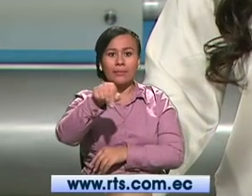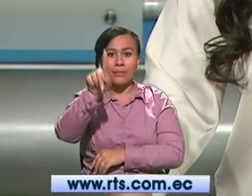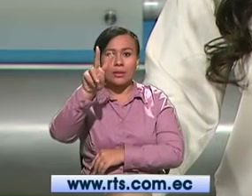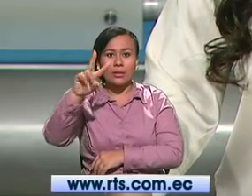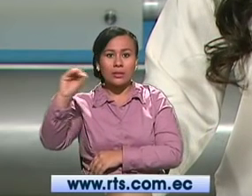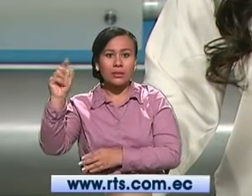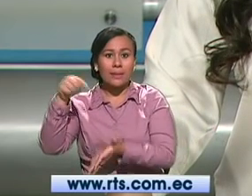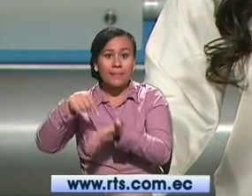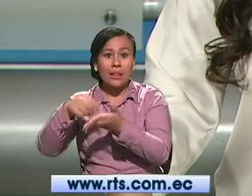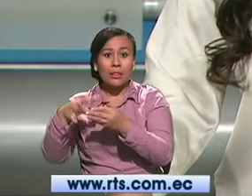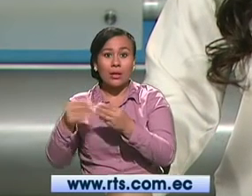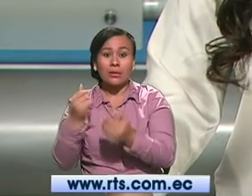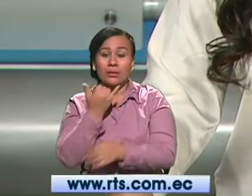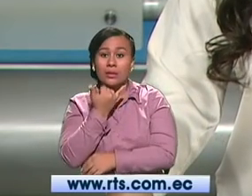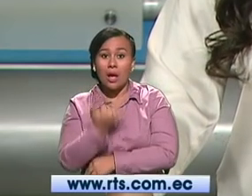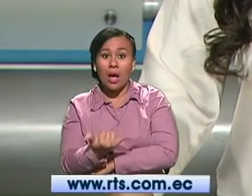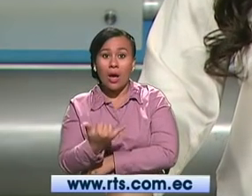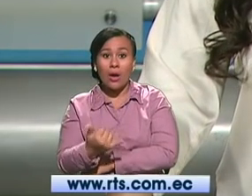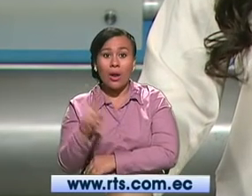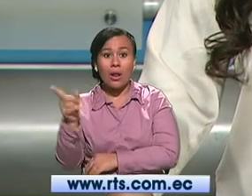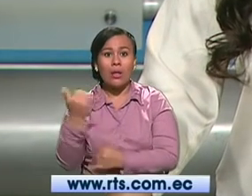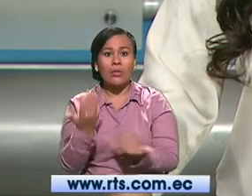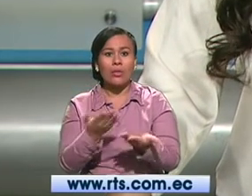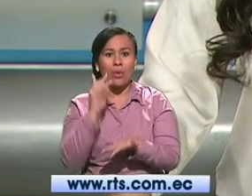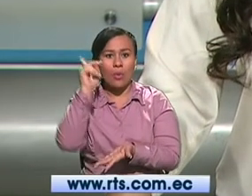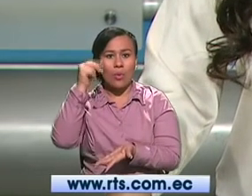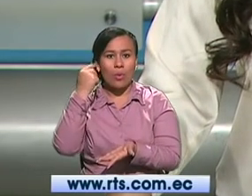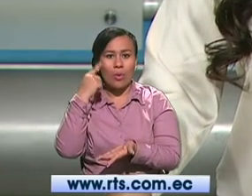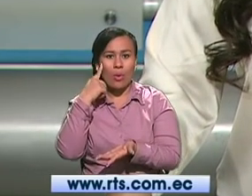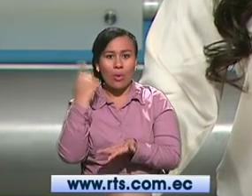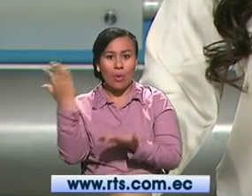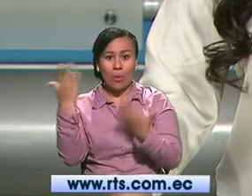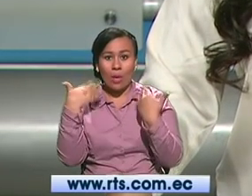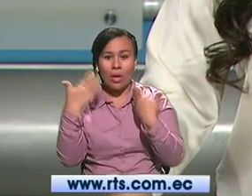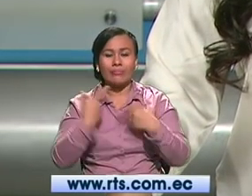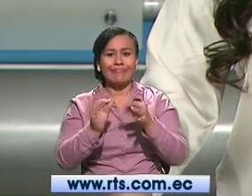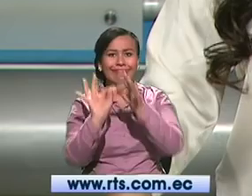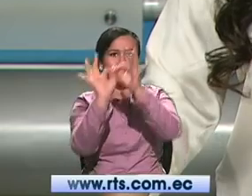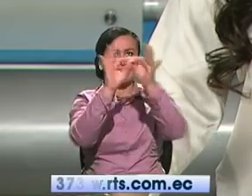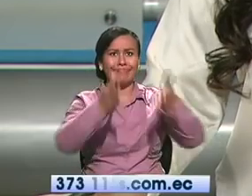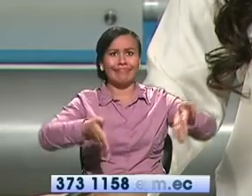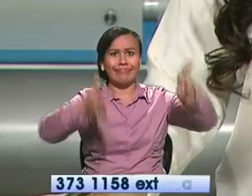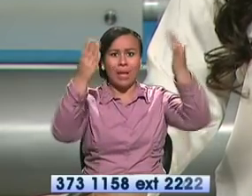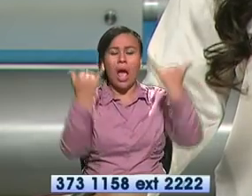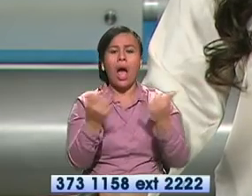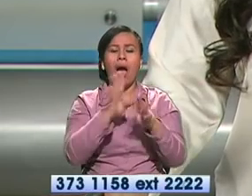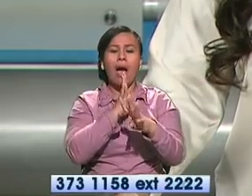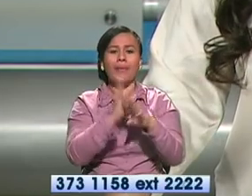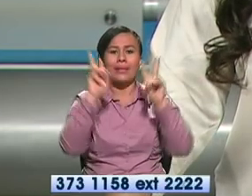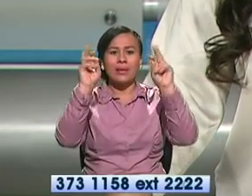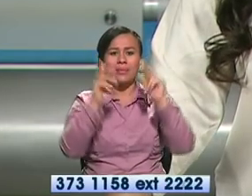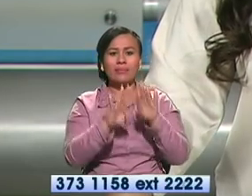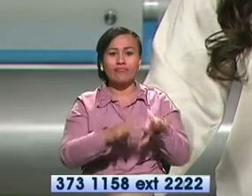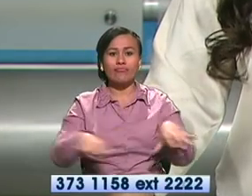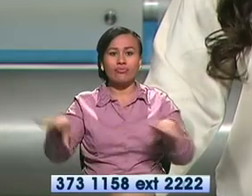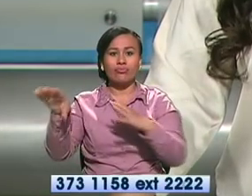en un sector del noroeste de Guayaquil. En el sitio, el titular de esa cartera de Estado habló de varios temas de interés.